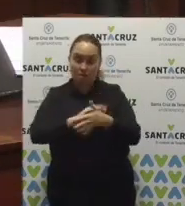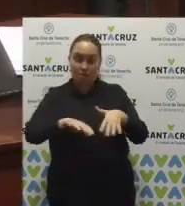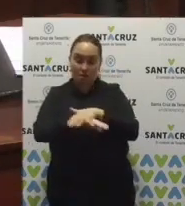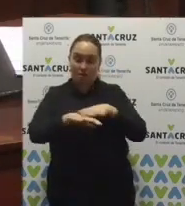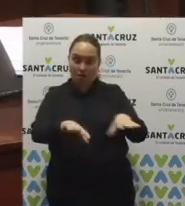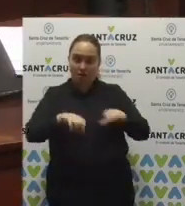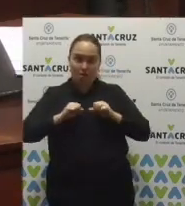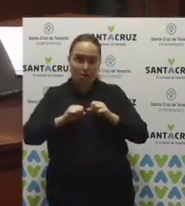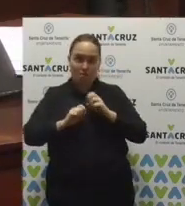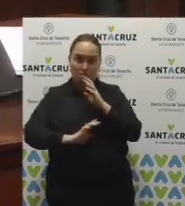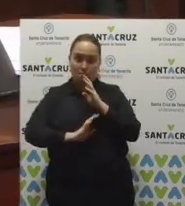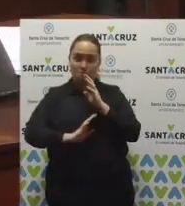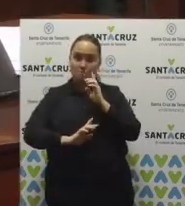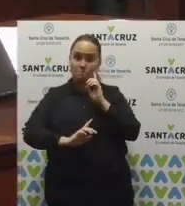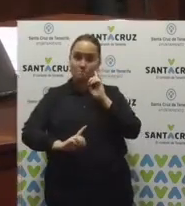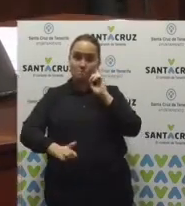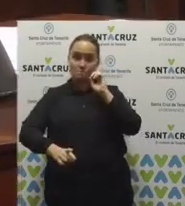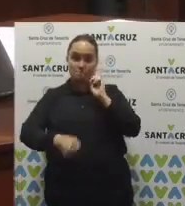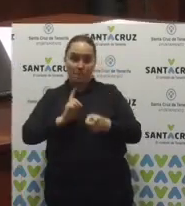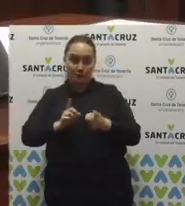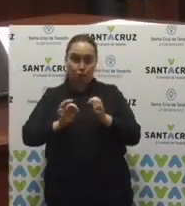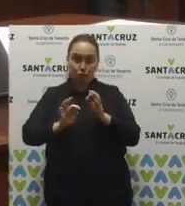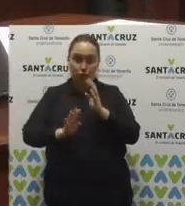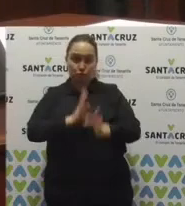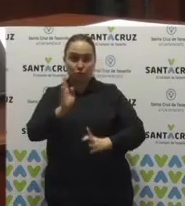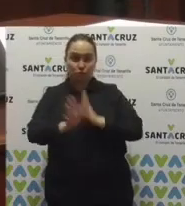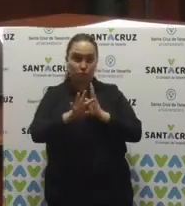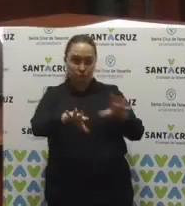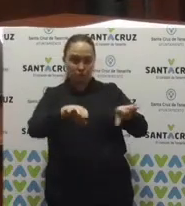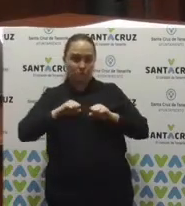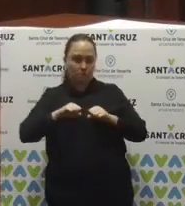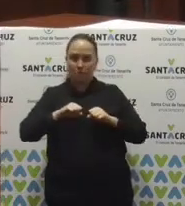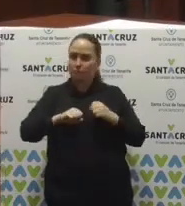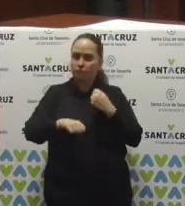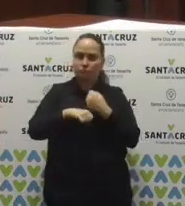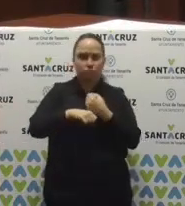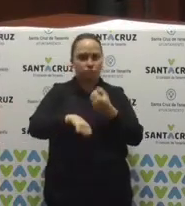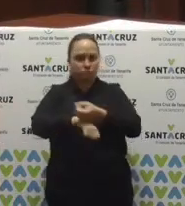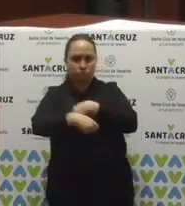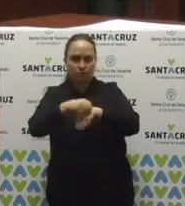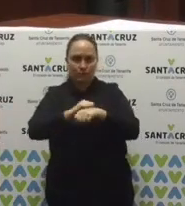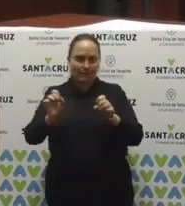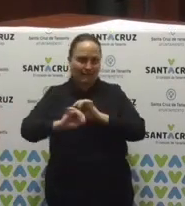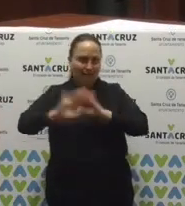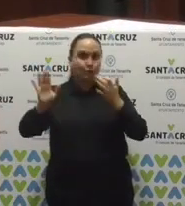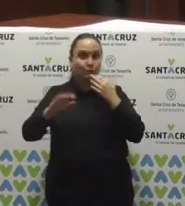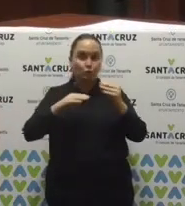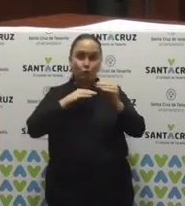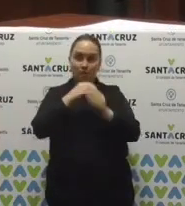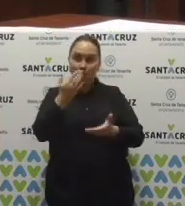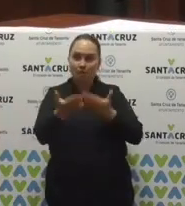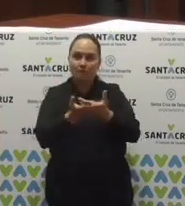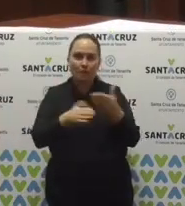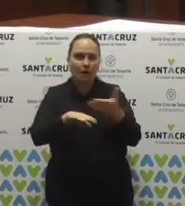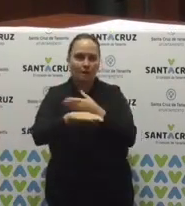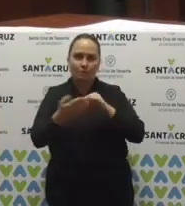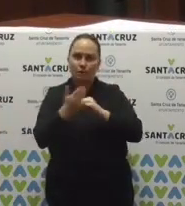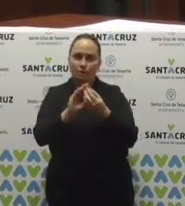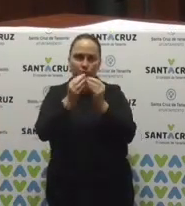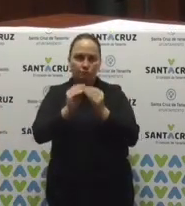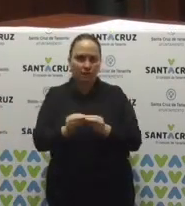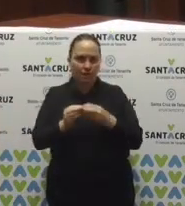está claro que si tenemos que ir a pedir una subvención tenemos que ir con nuestro proyecto debajo del brazo el tercer punto es